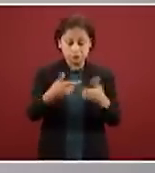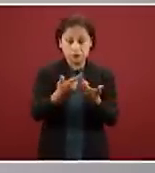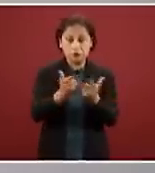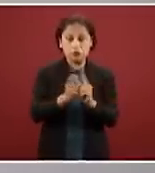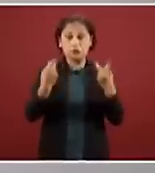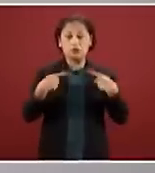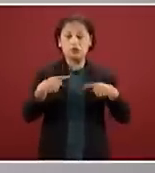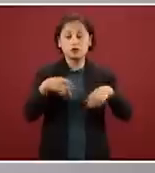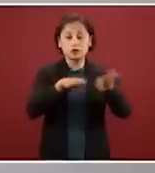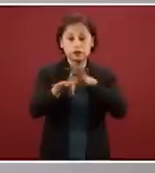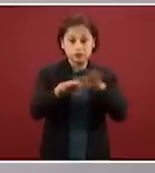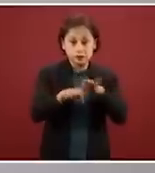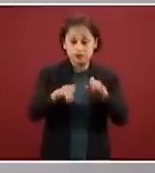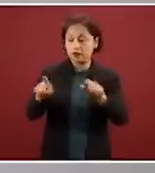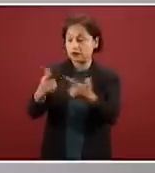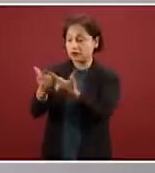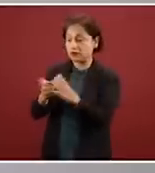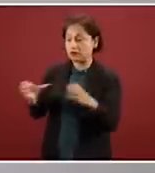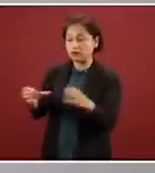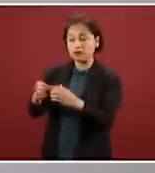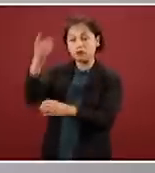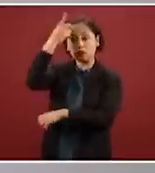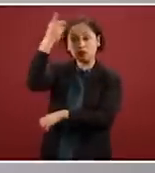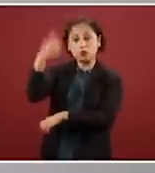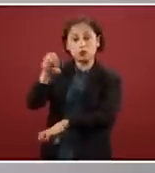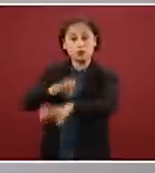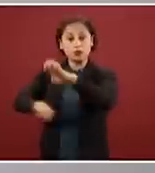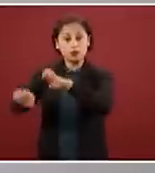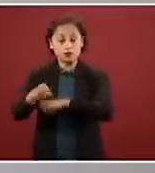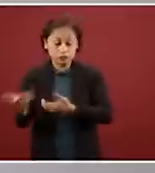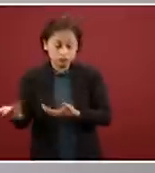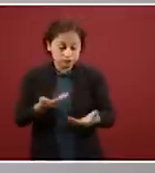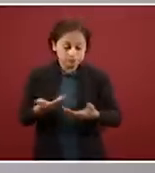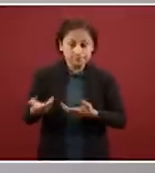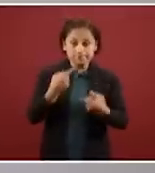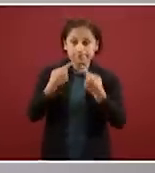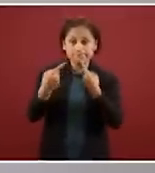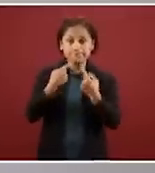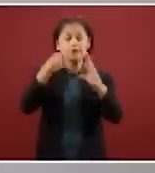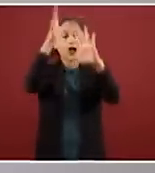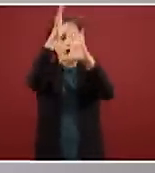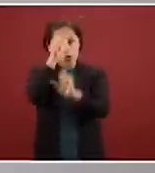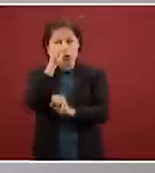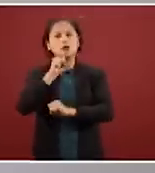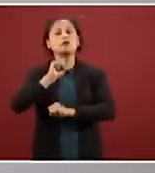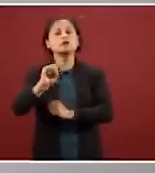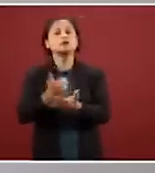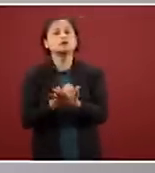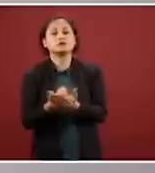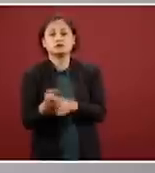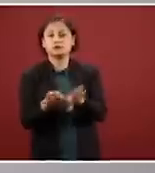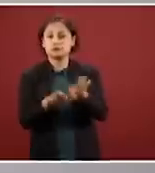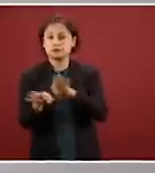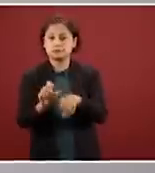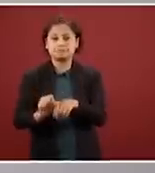con el sector empresarial, para el aumento en el salario mínimo, que también eso es otro